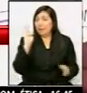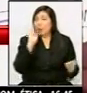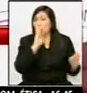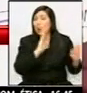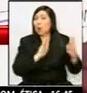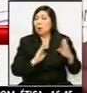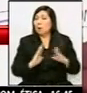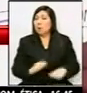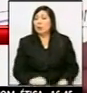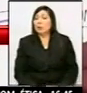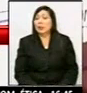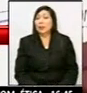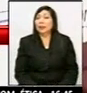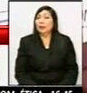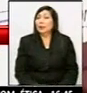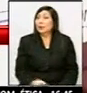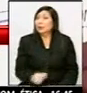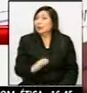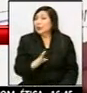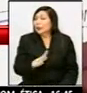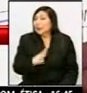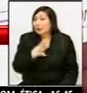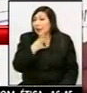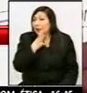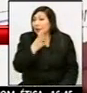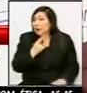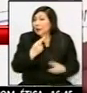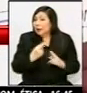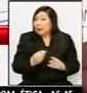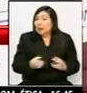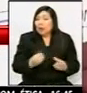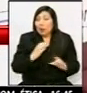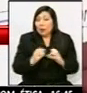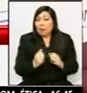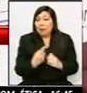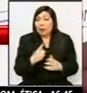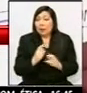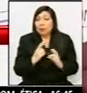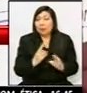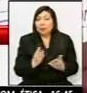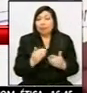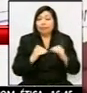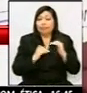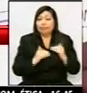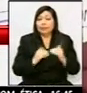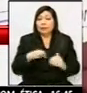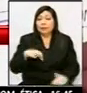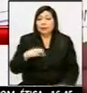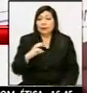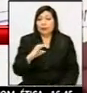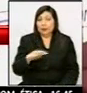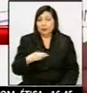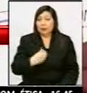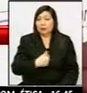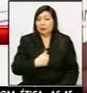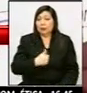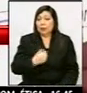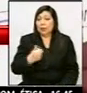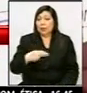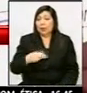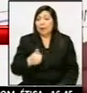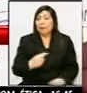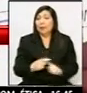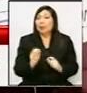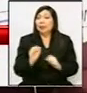bastante complicada, y no sé qué avances tiene con respecto a las conversaciones para resolver el problema de límites con la PCM, con el propio ANA para el agua